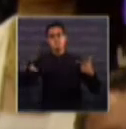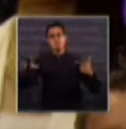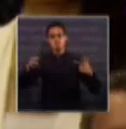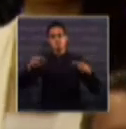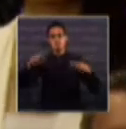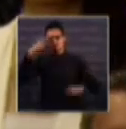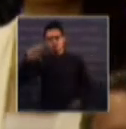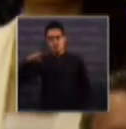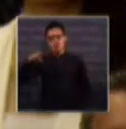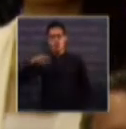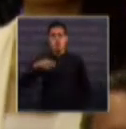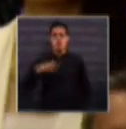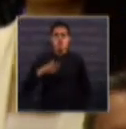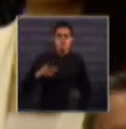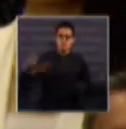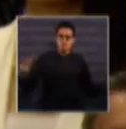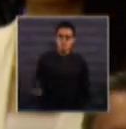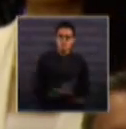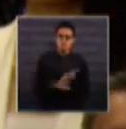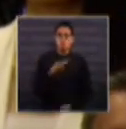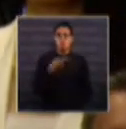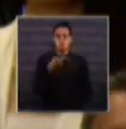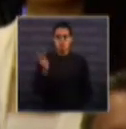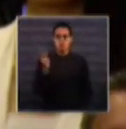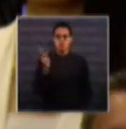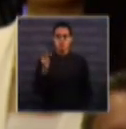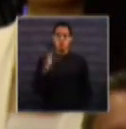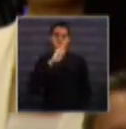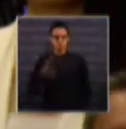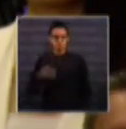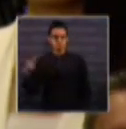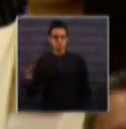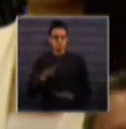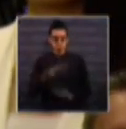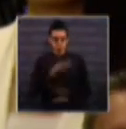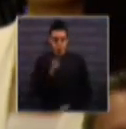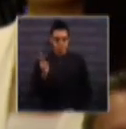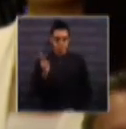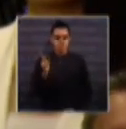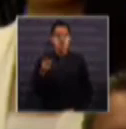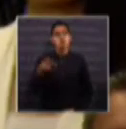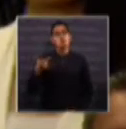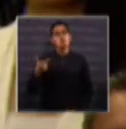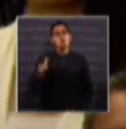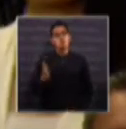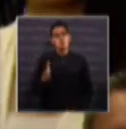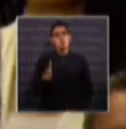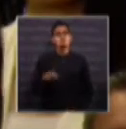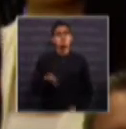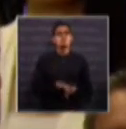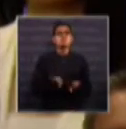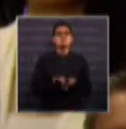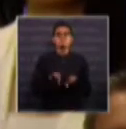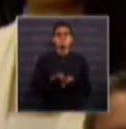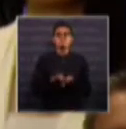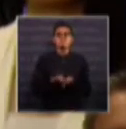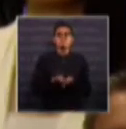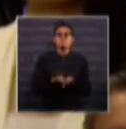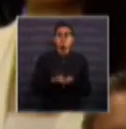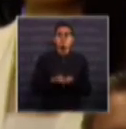grupos indígenas, vimos también temas de vivienda, sí, con David Herrerías. Por ejemplo, está... ¿cómo se Bataglia,